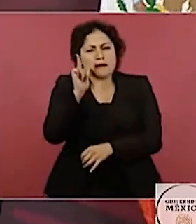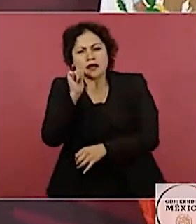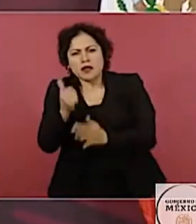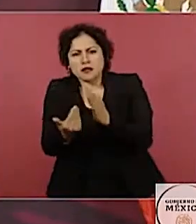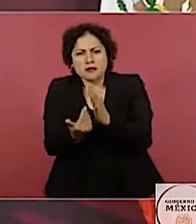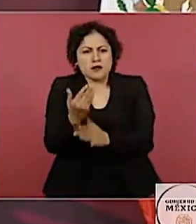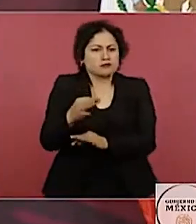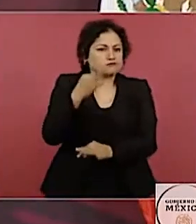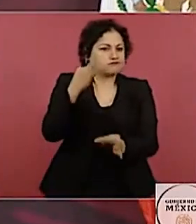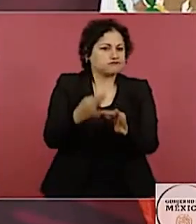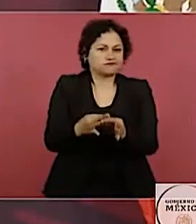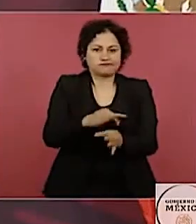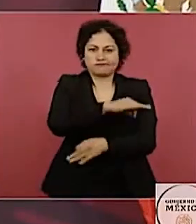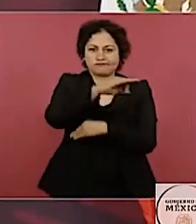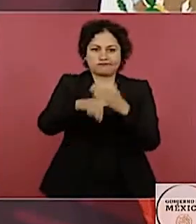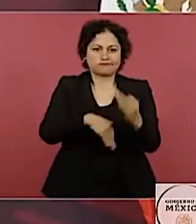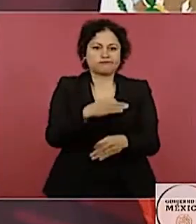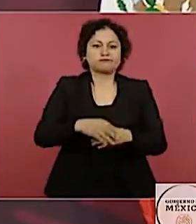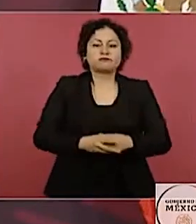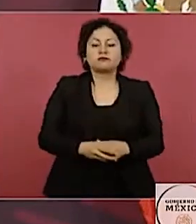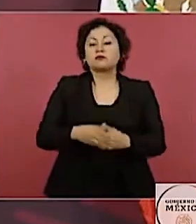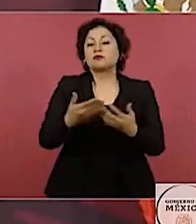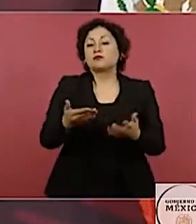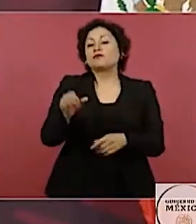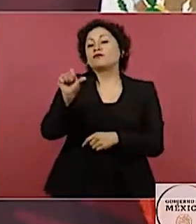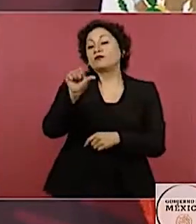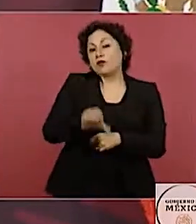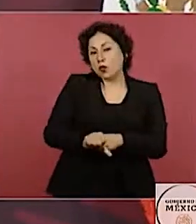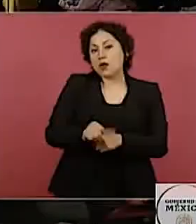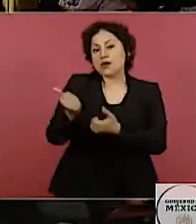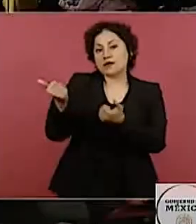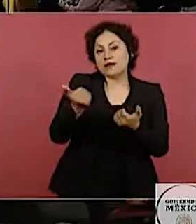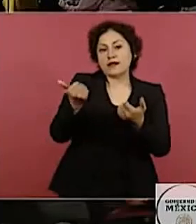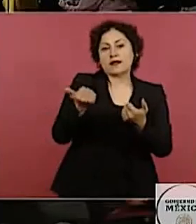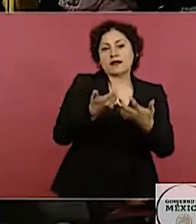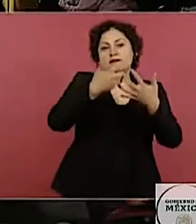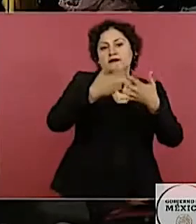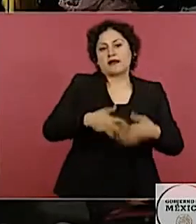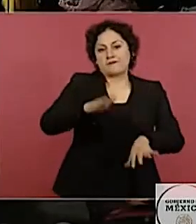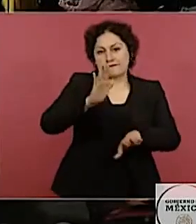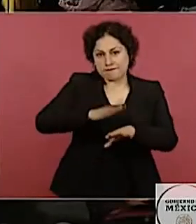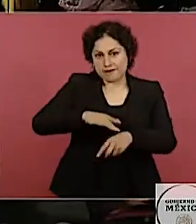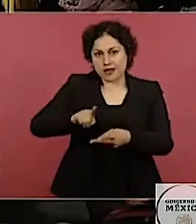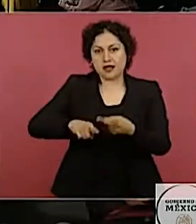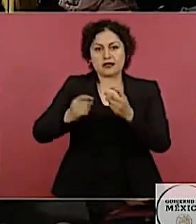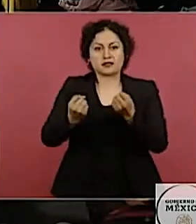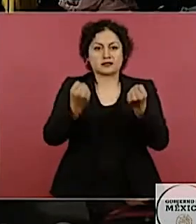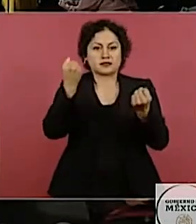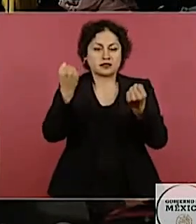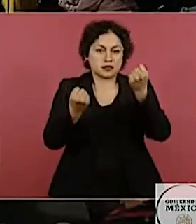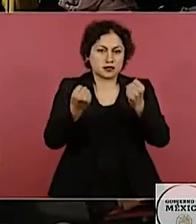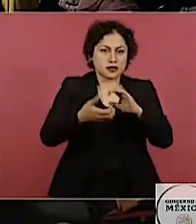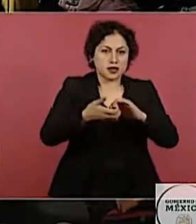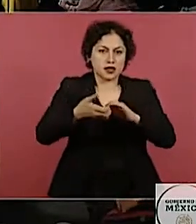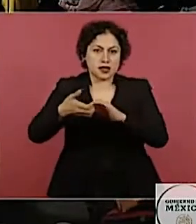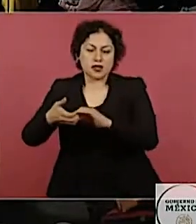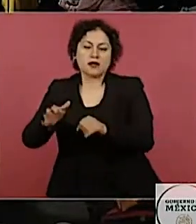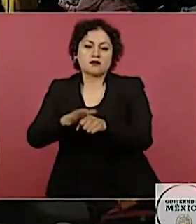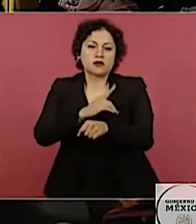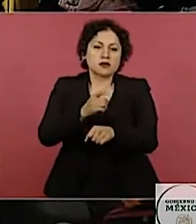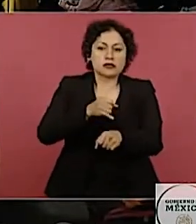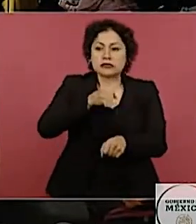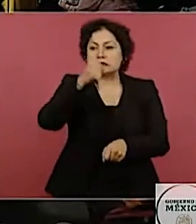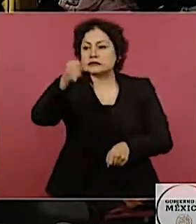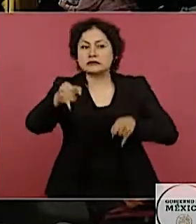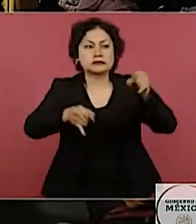reforzamos con más equipo con más rudas como usted lo comenta hay áreas inaccesibles por tierra estamos subiendo los postes en